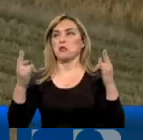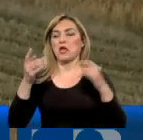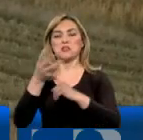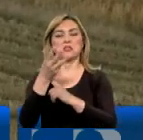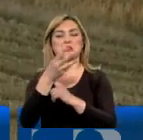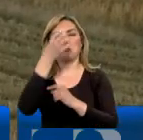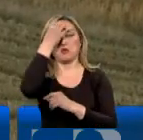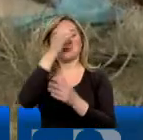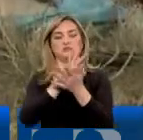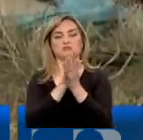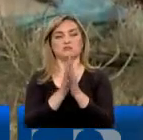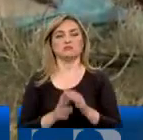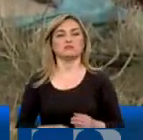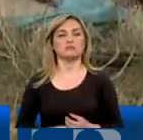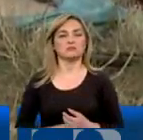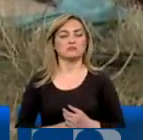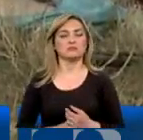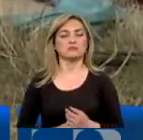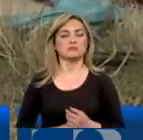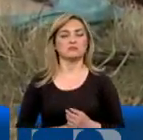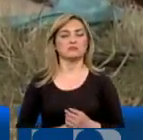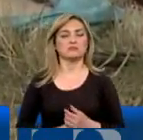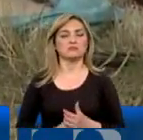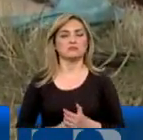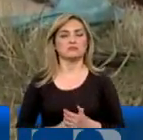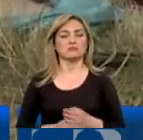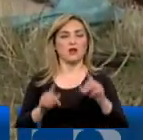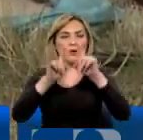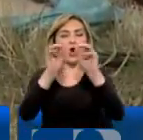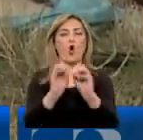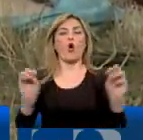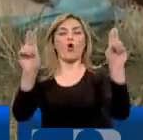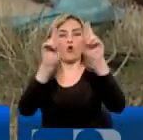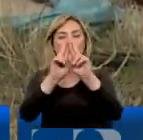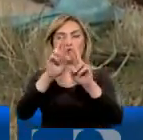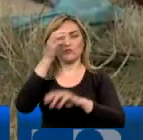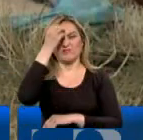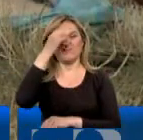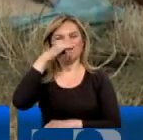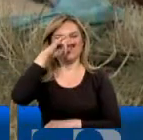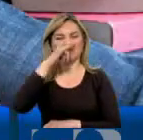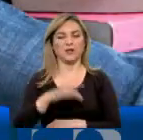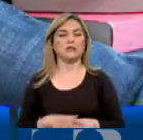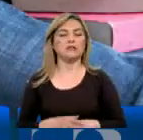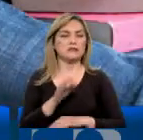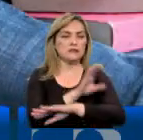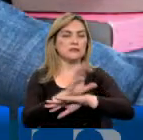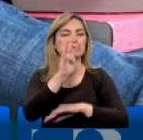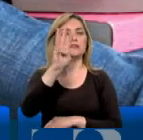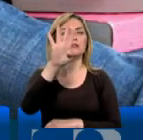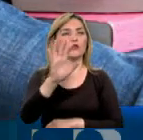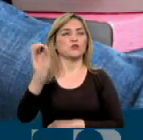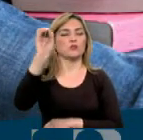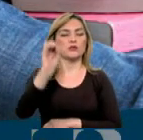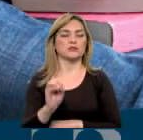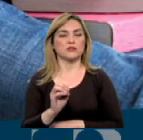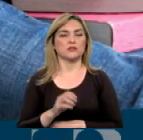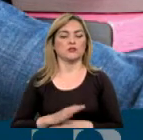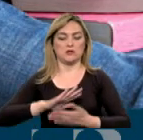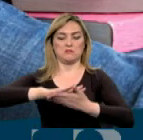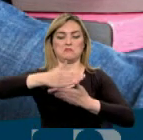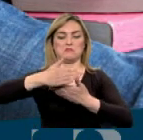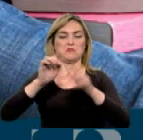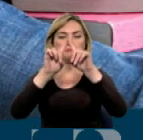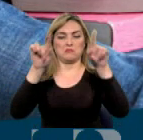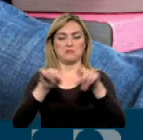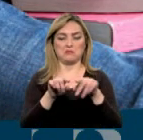educación. De acuerdo a una reciente encuesta de UNICEF, en el campo, un 64% de familias no cuenta con una